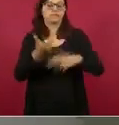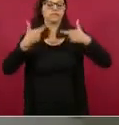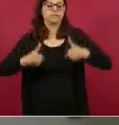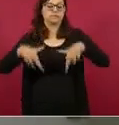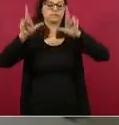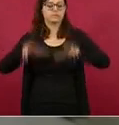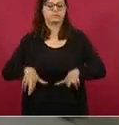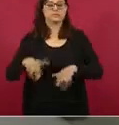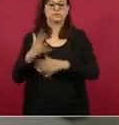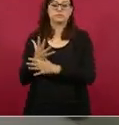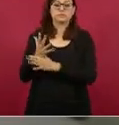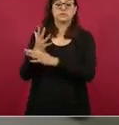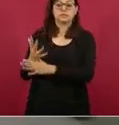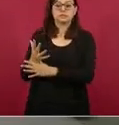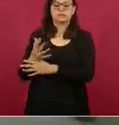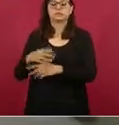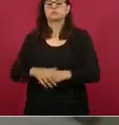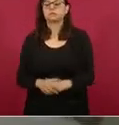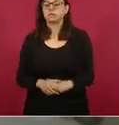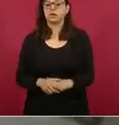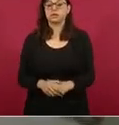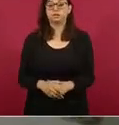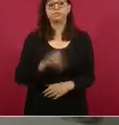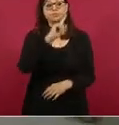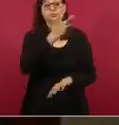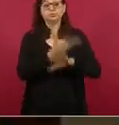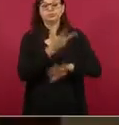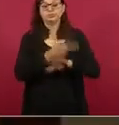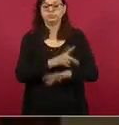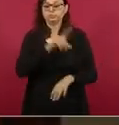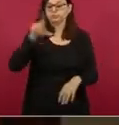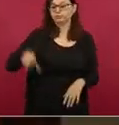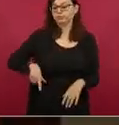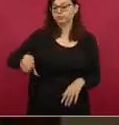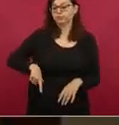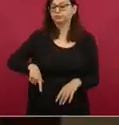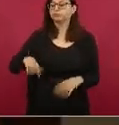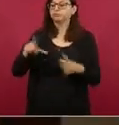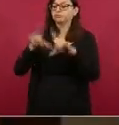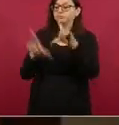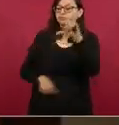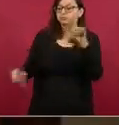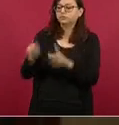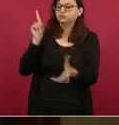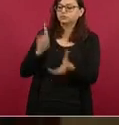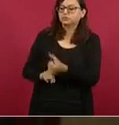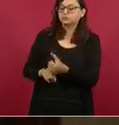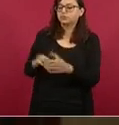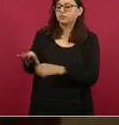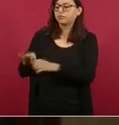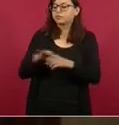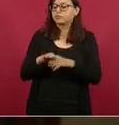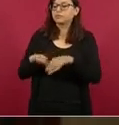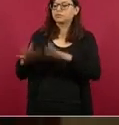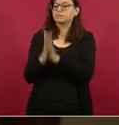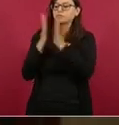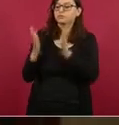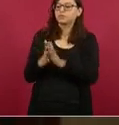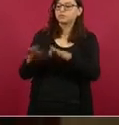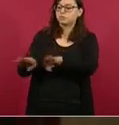donde señalaba que a pesar de que el gobierno de Estados Unidos respeta la soberanía de México y sus procesos democráticos, dice que